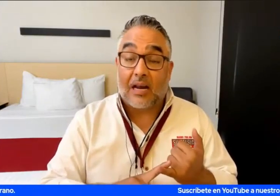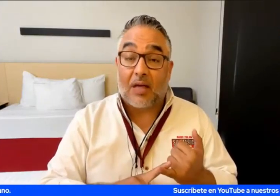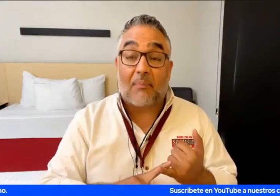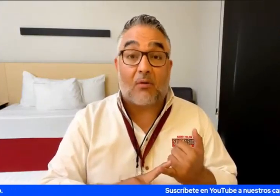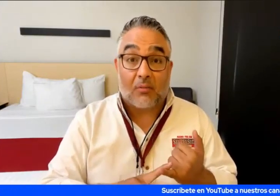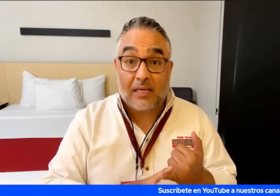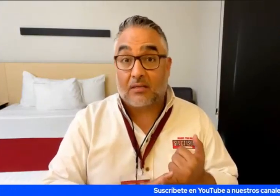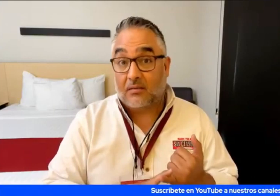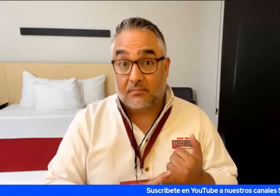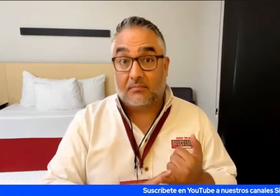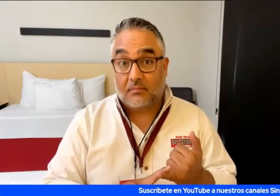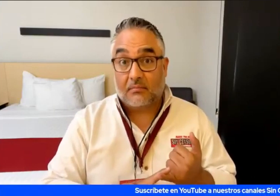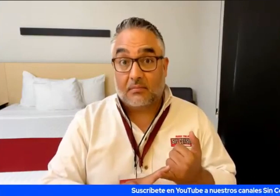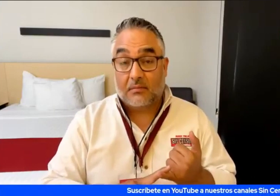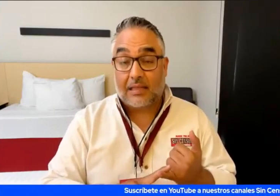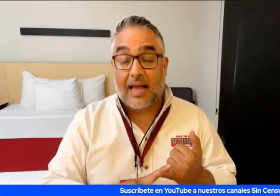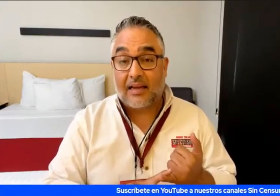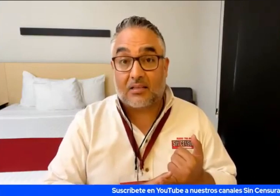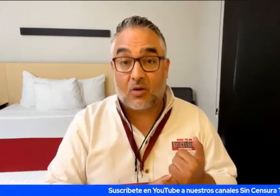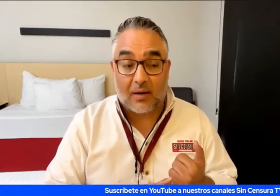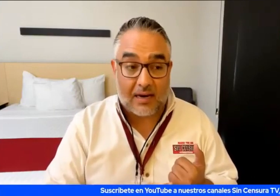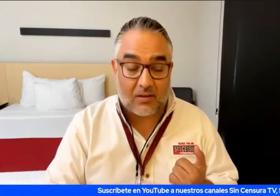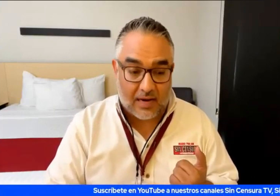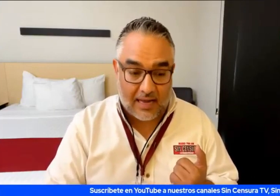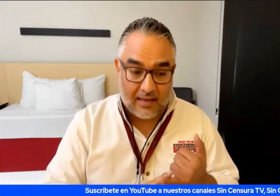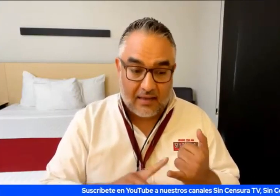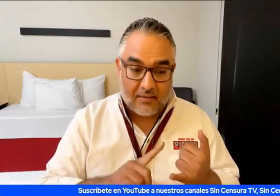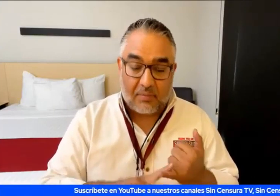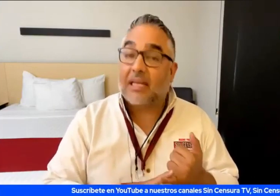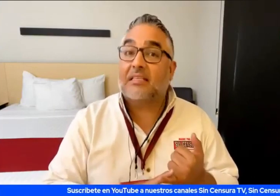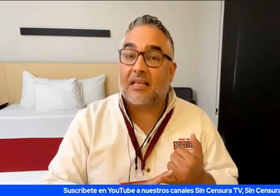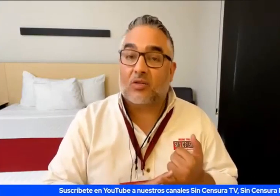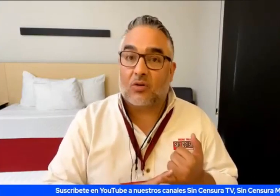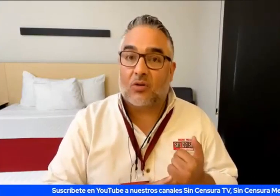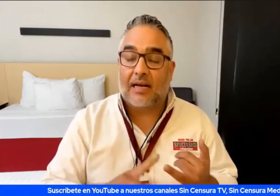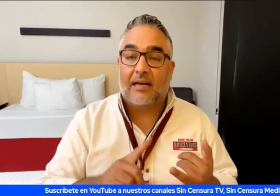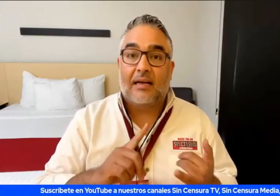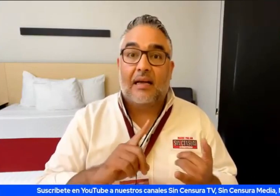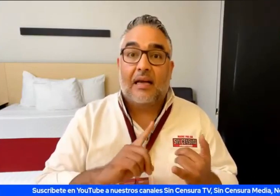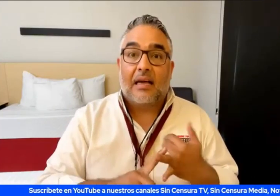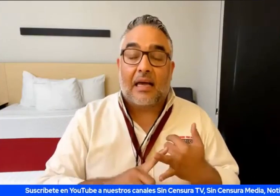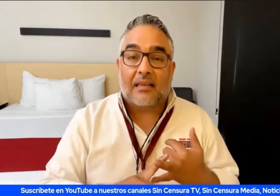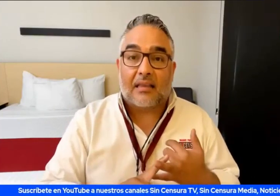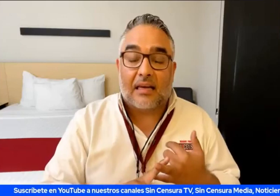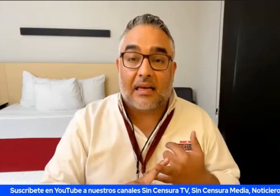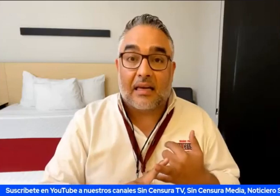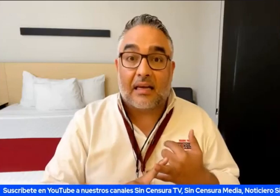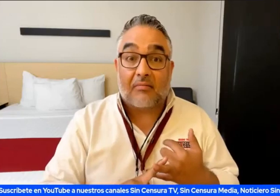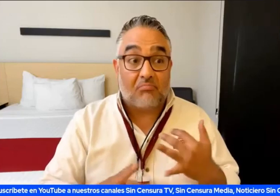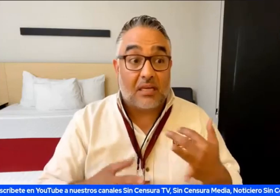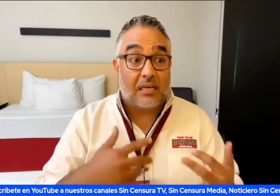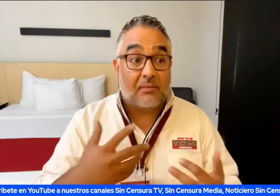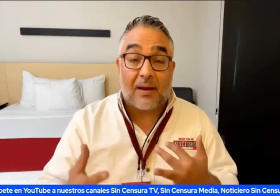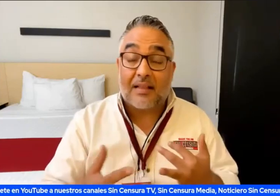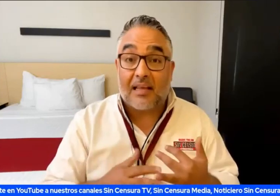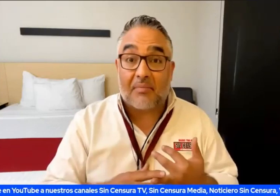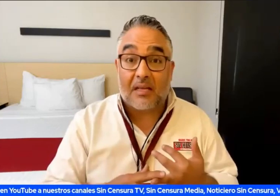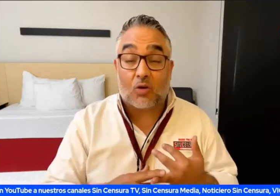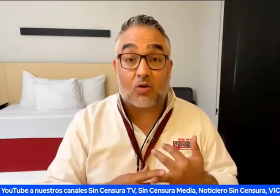sobre Claudia Pavlovich, la exgobernadora priista de Sonora, entre